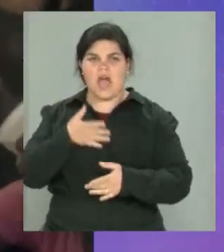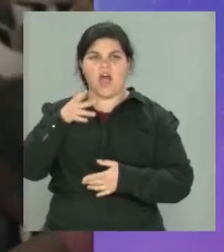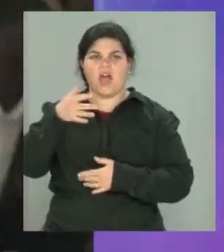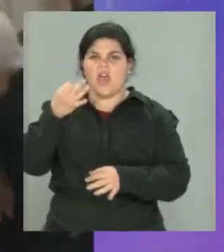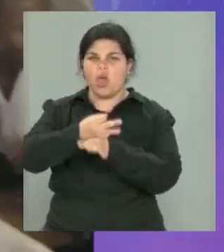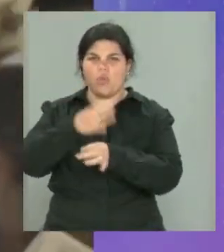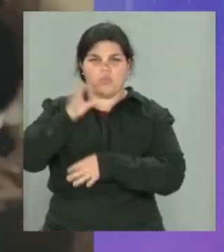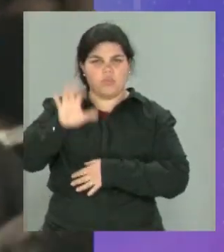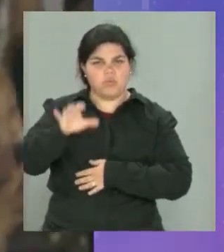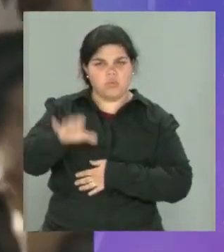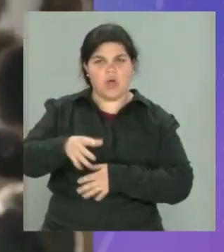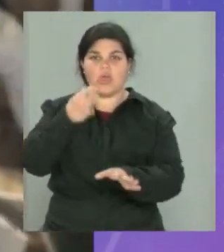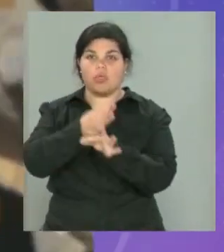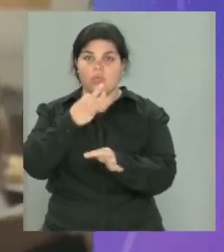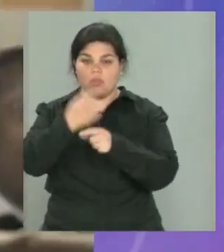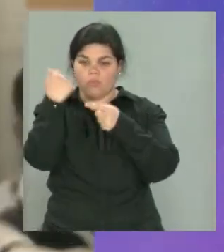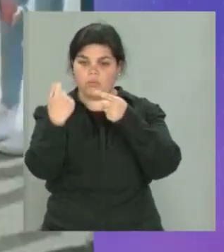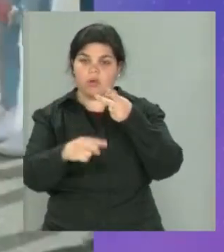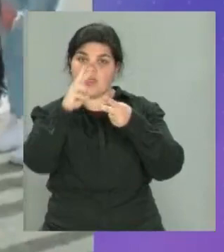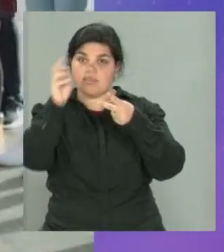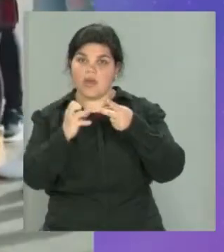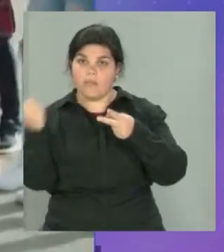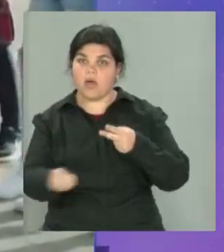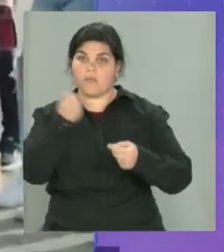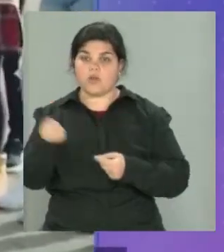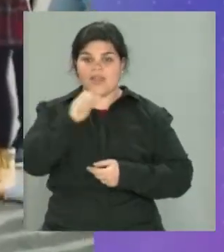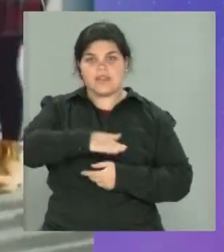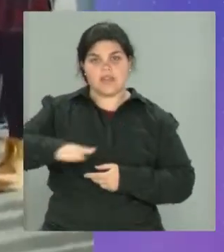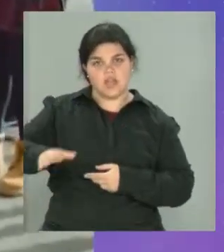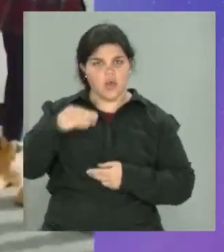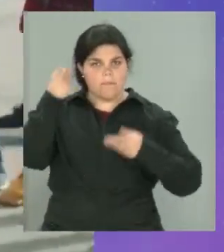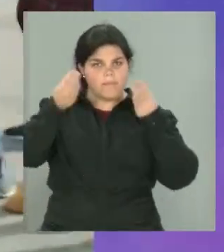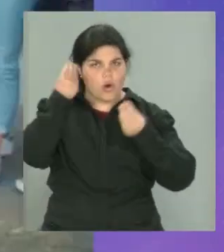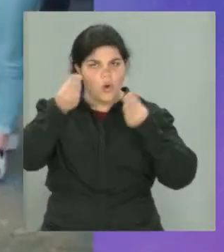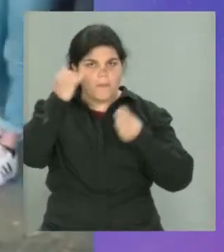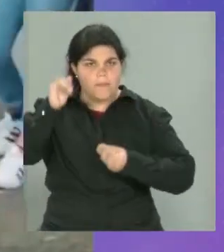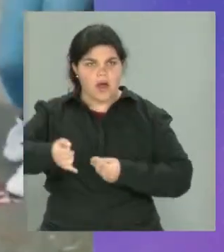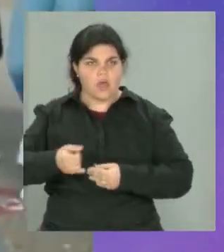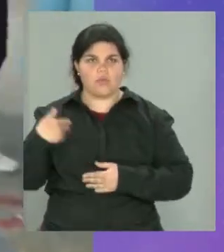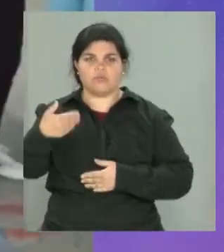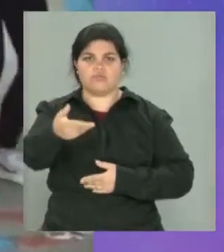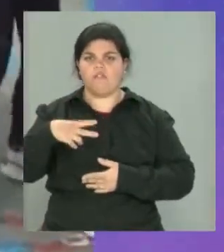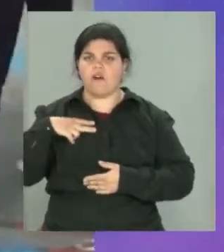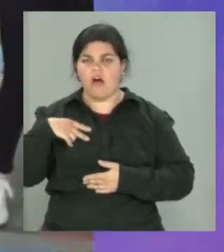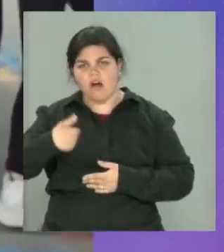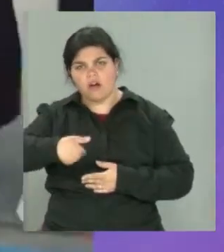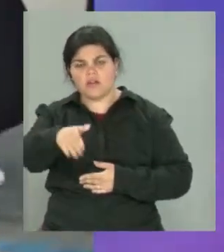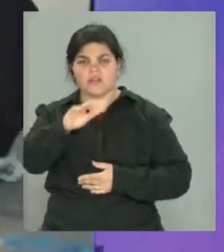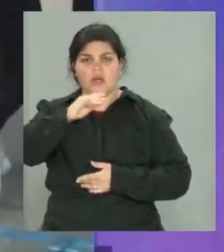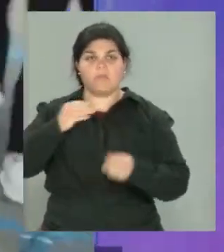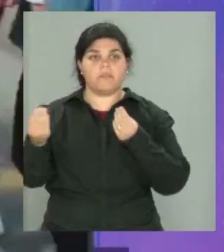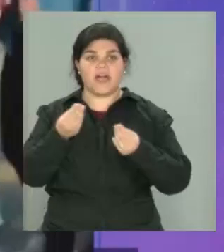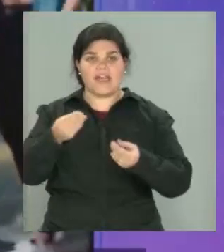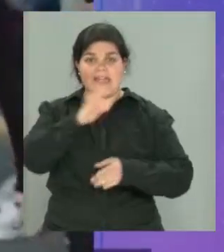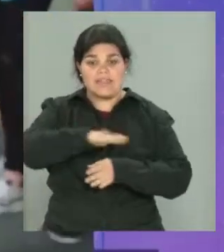la educación son los principales temas por los que los niños se sienten preocupados. Queda mucho por hacer para lograr que todos